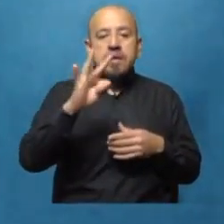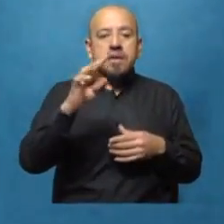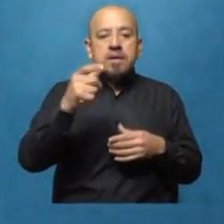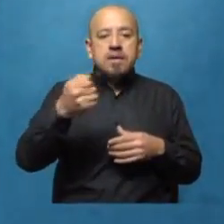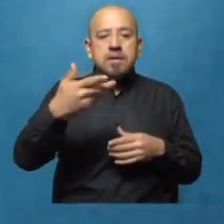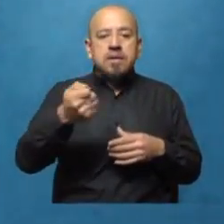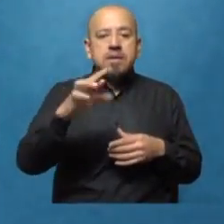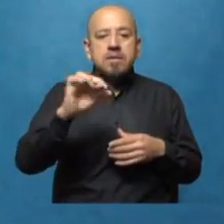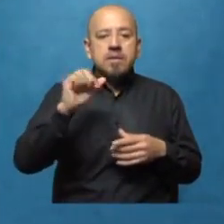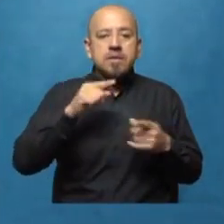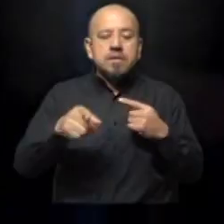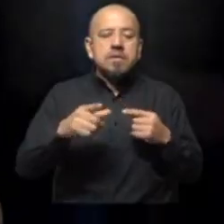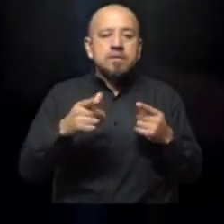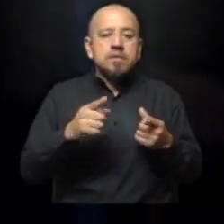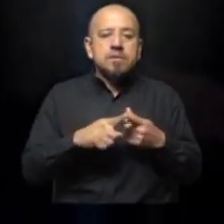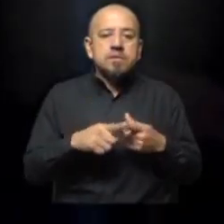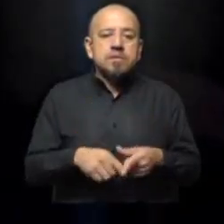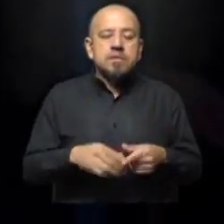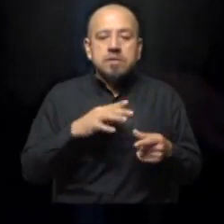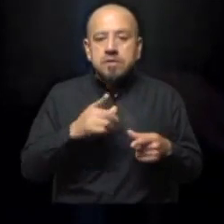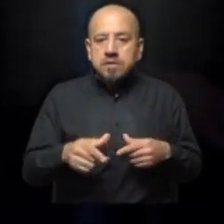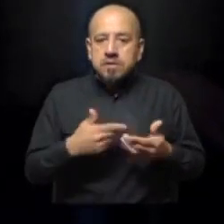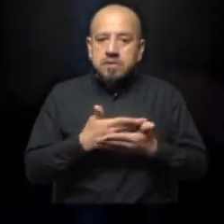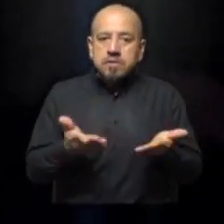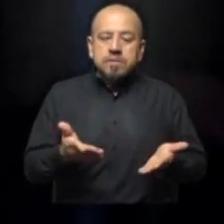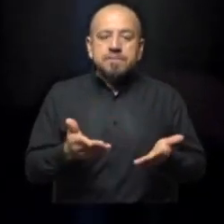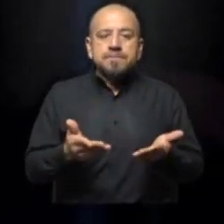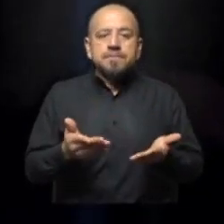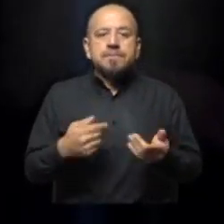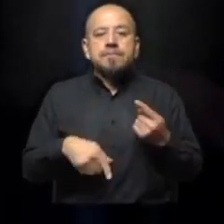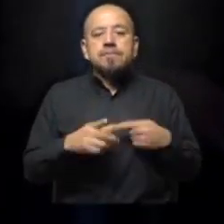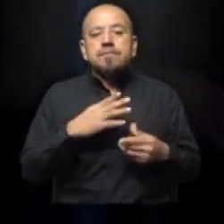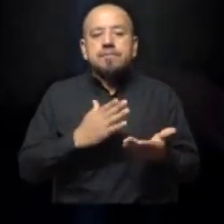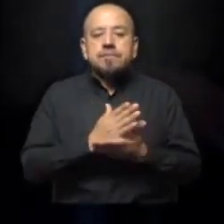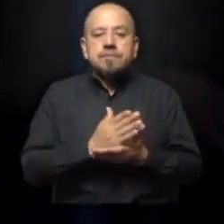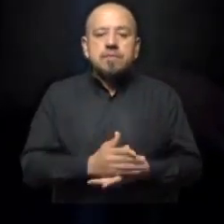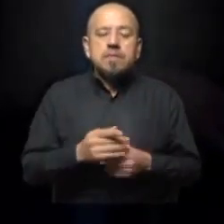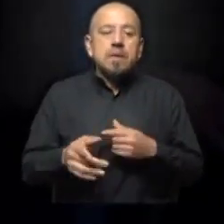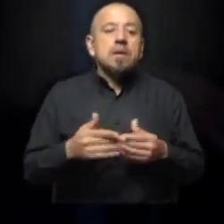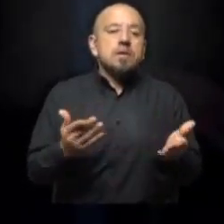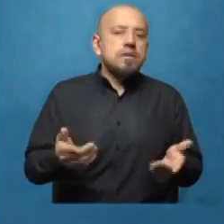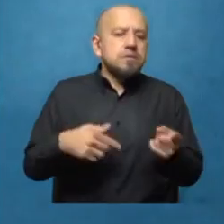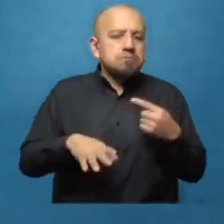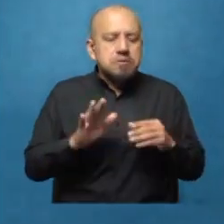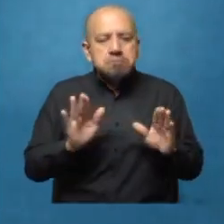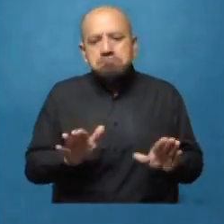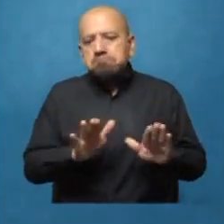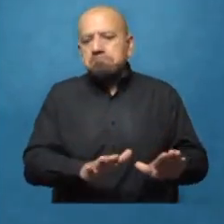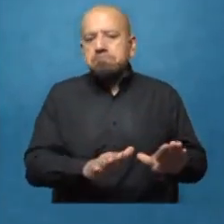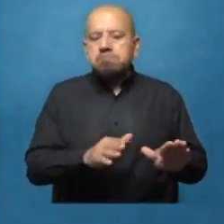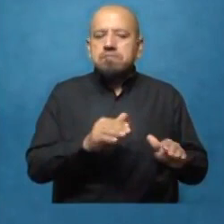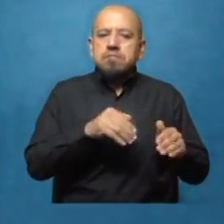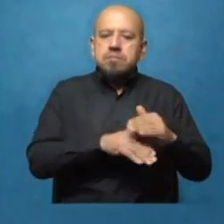entre comillas en compositora y había presentado mis canciones y eso pero siempre desde un lugar bastante under si se quiere